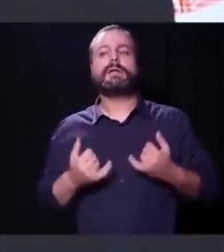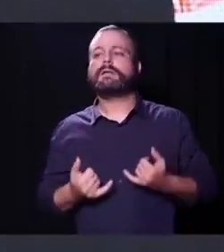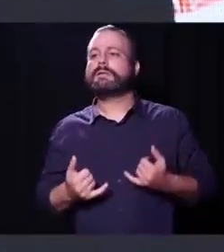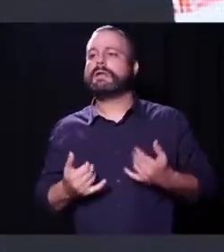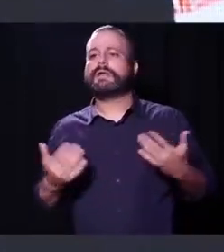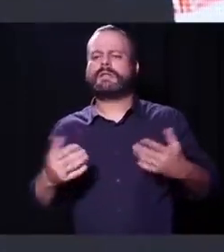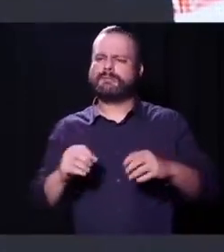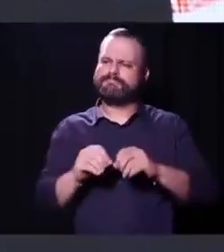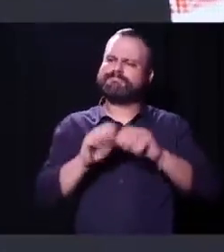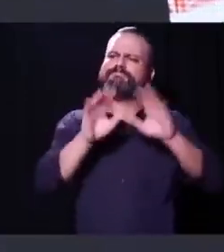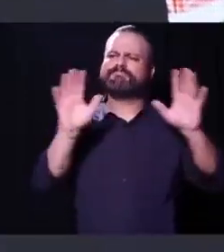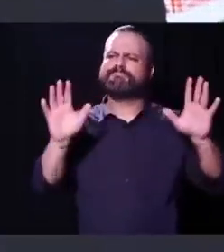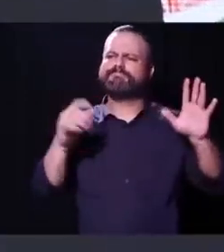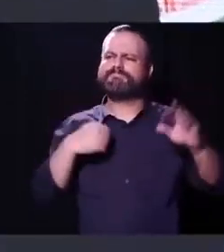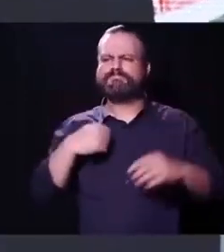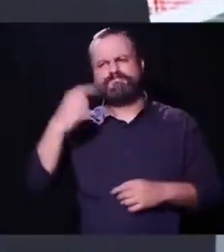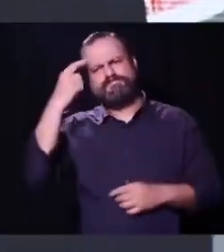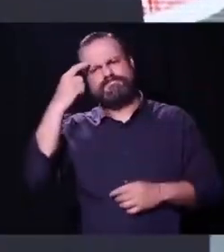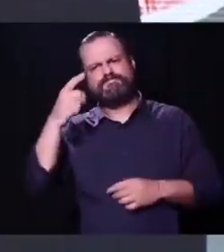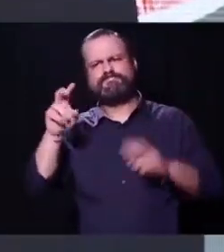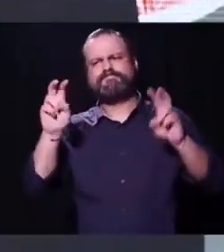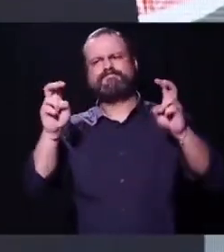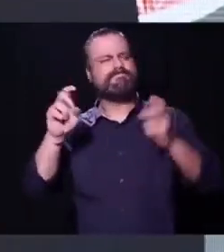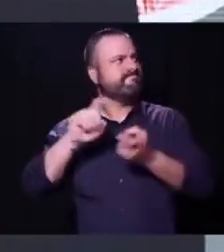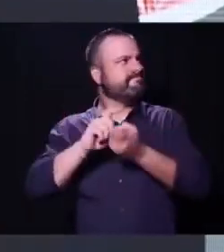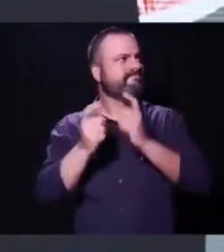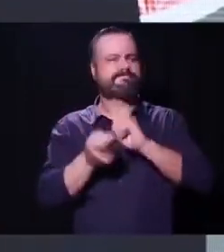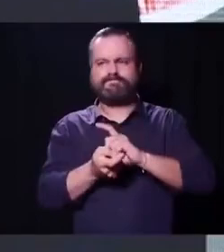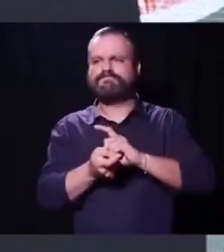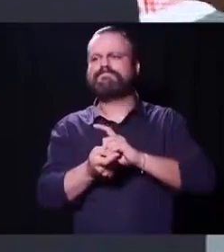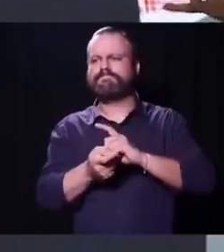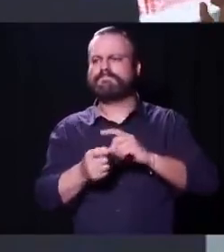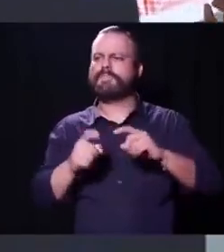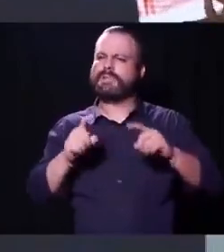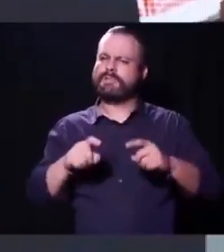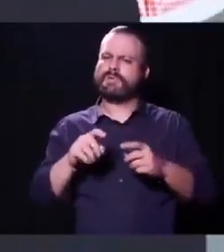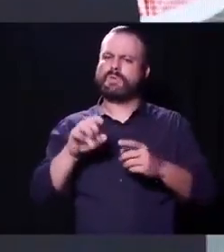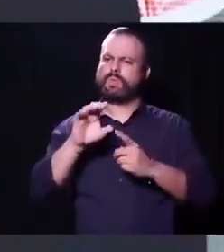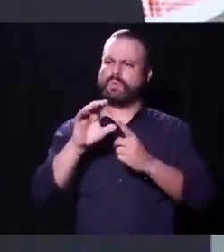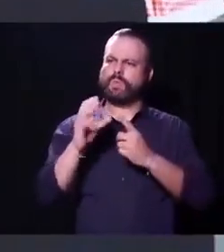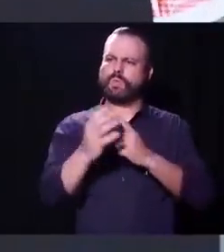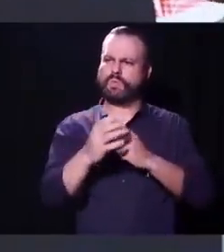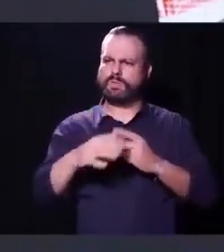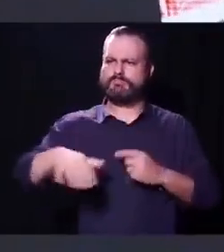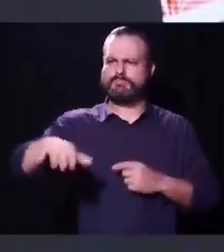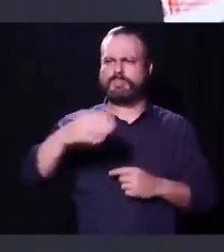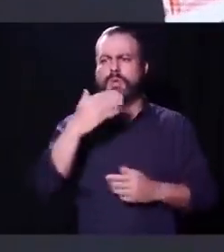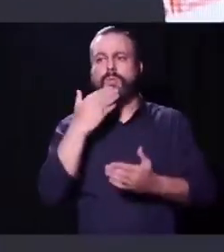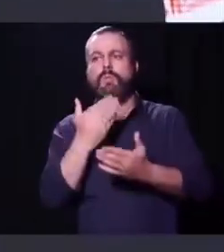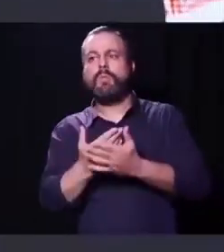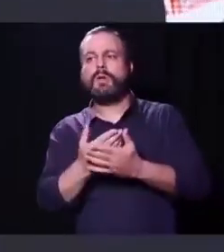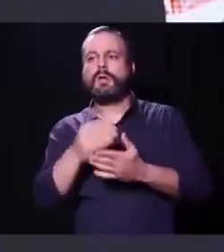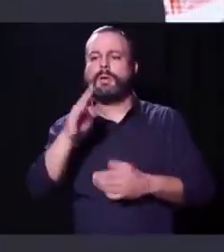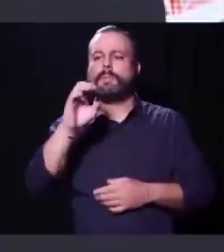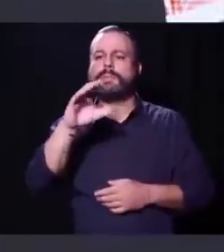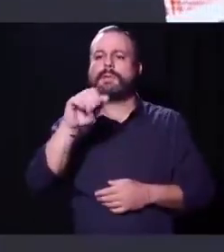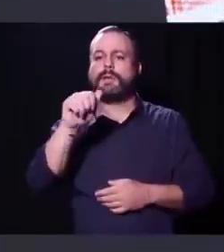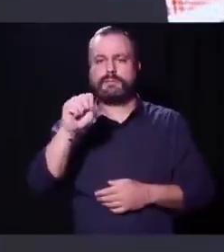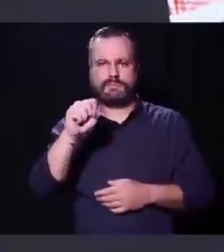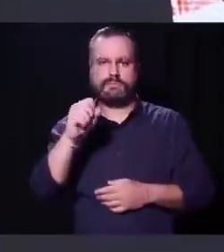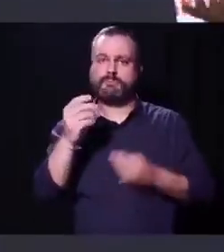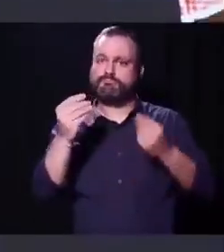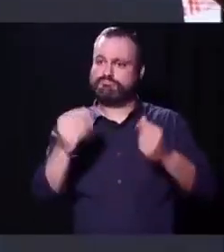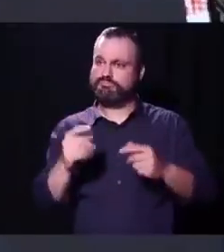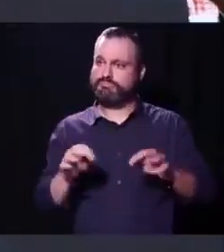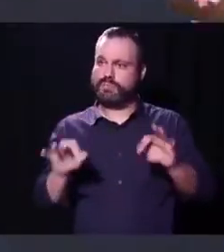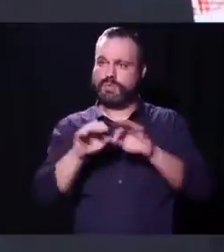obviamente el tema de deporte, el tema de cultura, el tema de educación, buenas becas. O sea, ahora mismo hay becas,